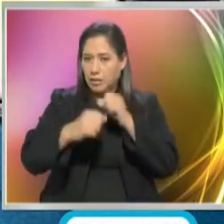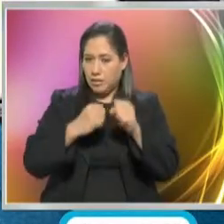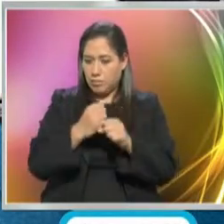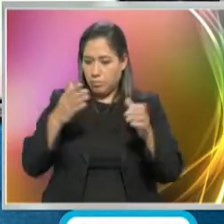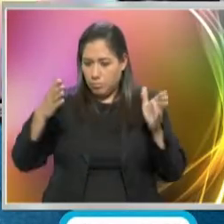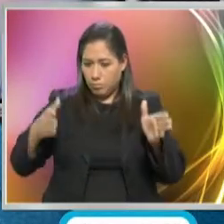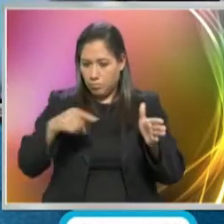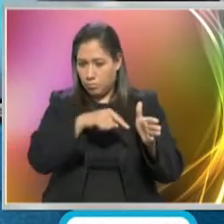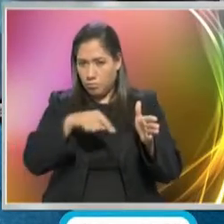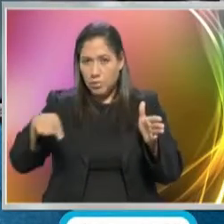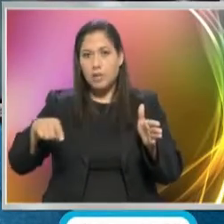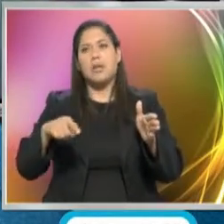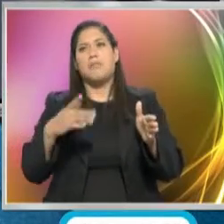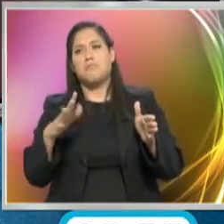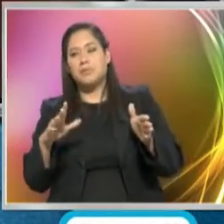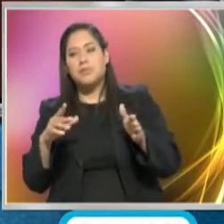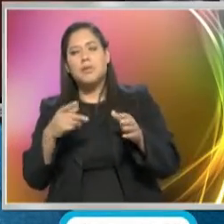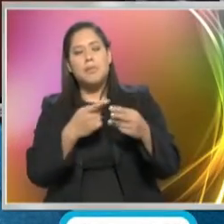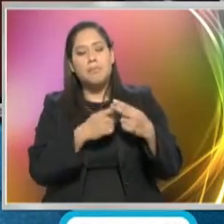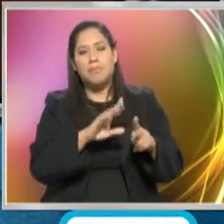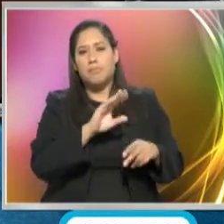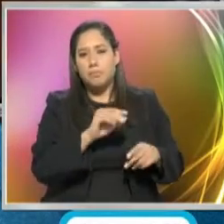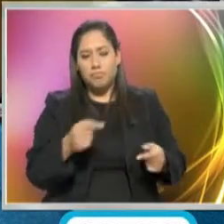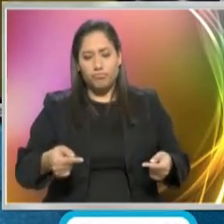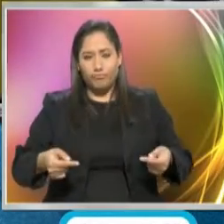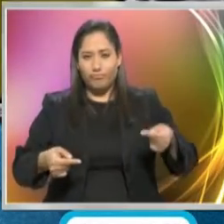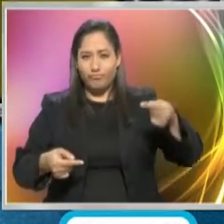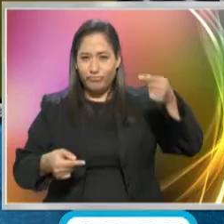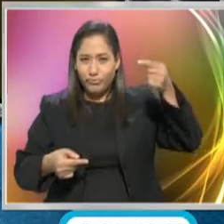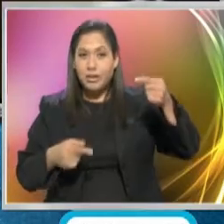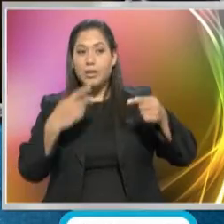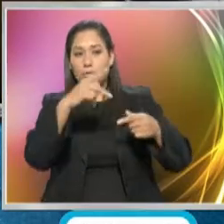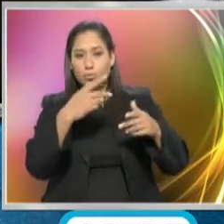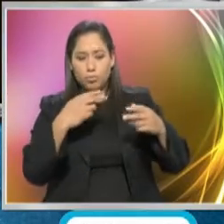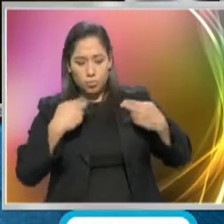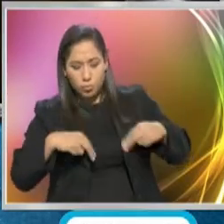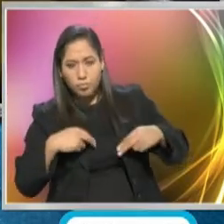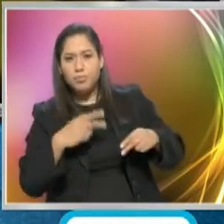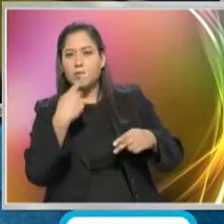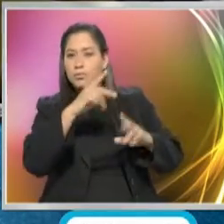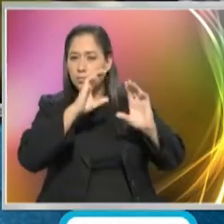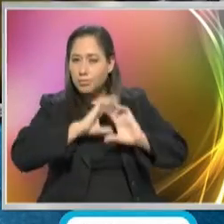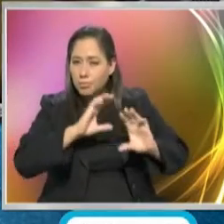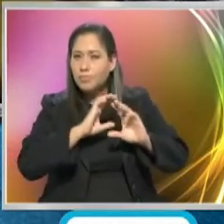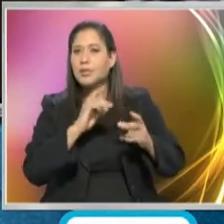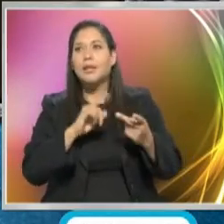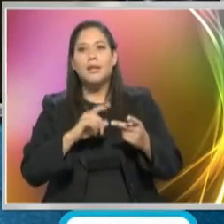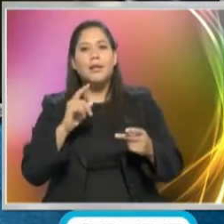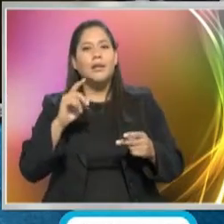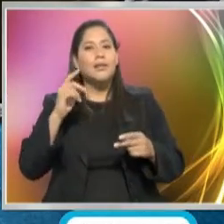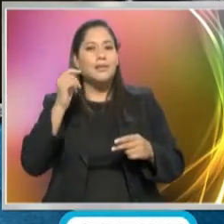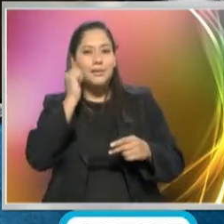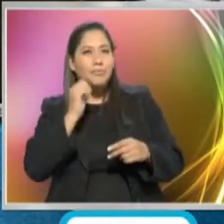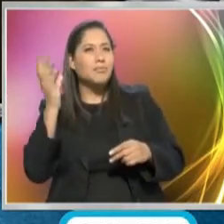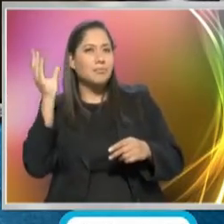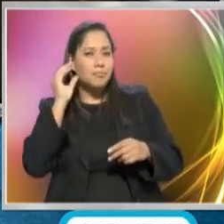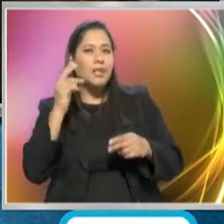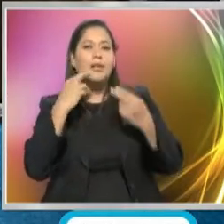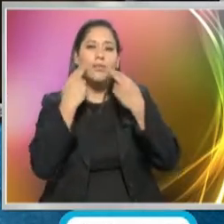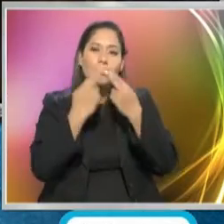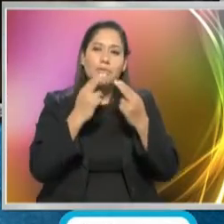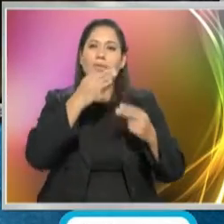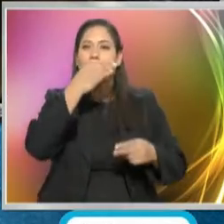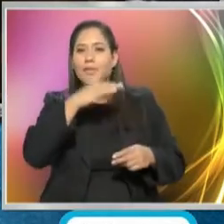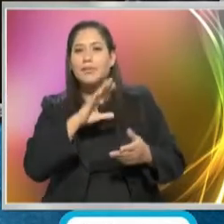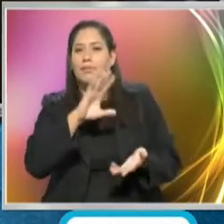Hasta principios de los 90. Crecimos con ellos, entonces toda su moda, todas sus canciones, las escuchabas en las reuniones, en las fiestas,